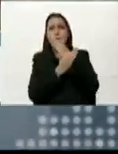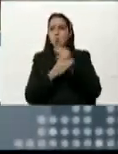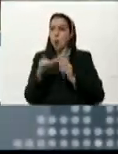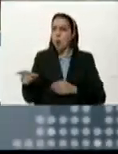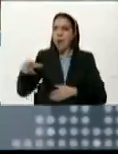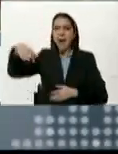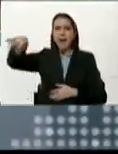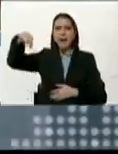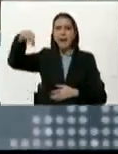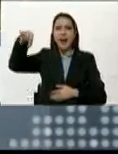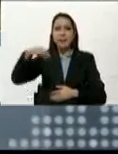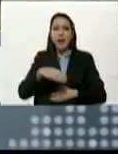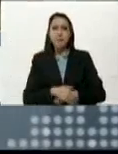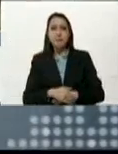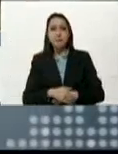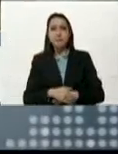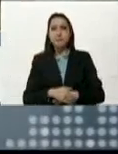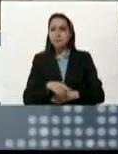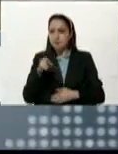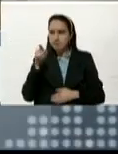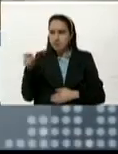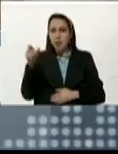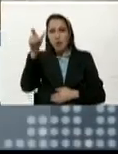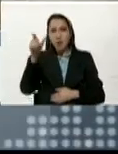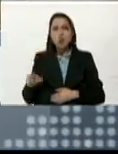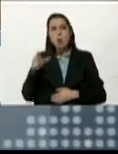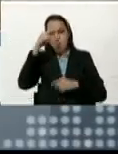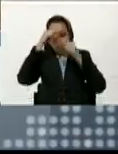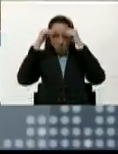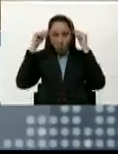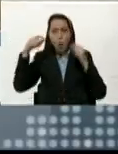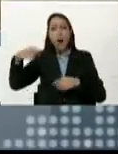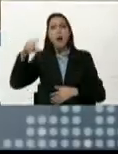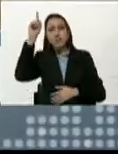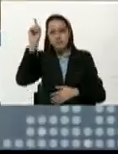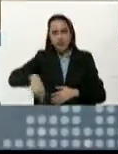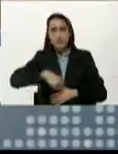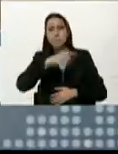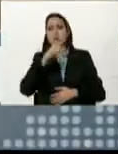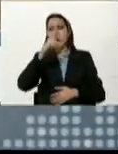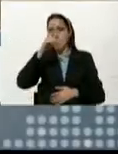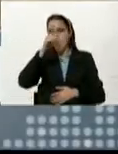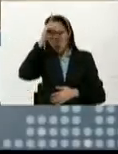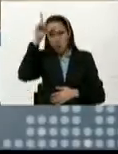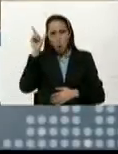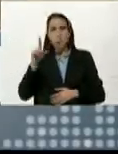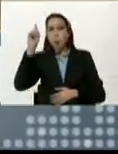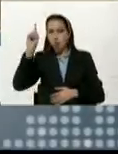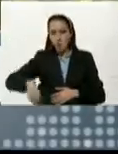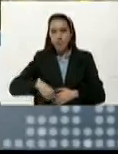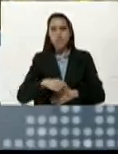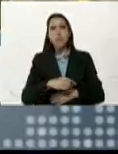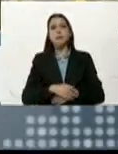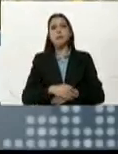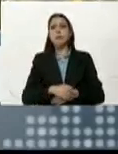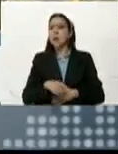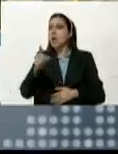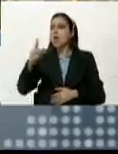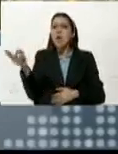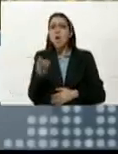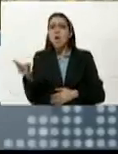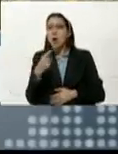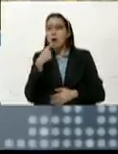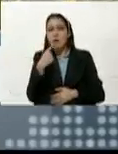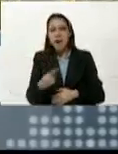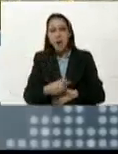rata de juan huelo la rata de julio borges la rata de los polvorones porque dijeron si les